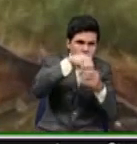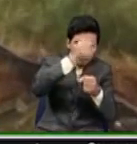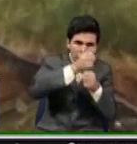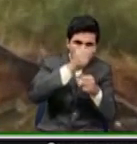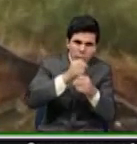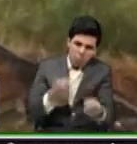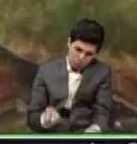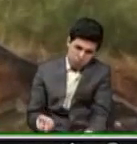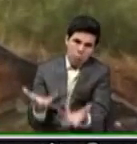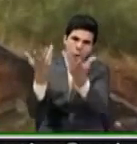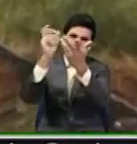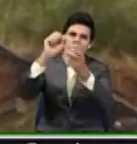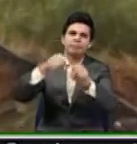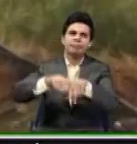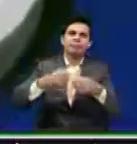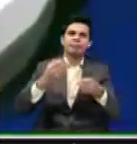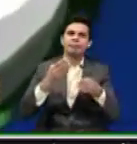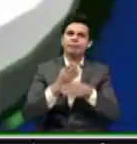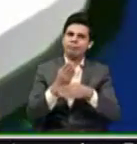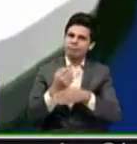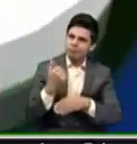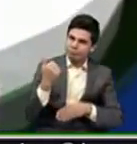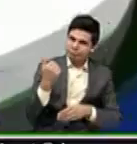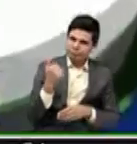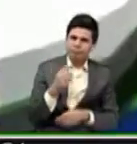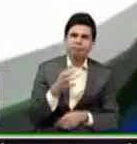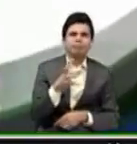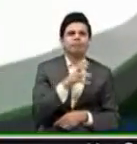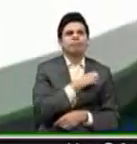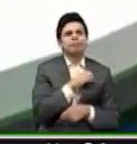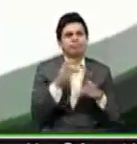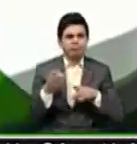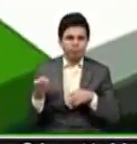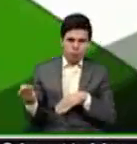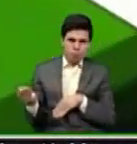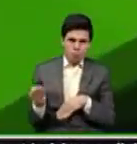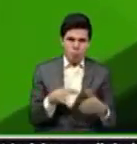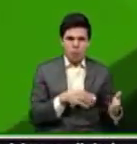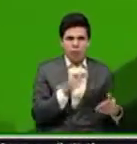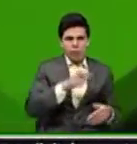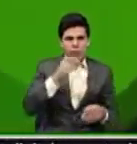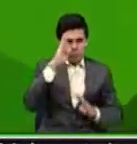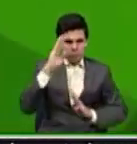Ecopetrol, quienes reparan el tramo afectado y que lamentablemente terminó con la muerte de 4 militares.